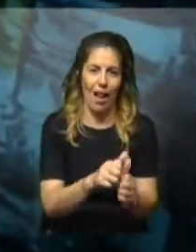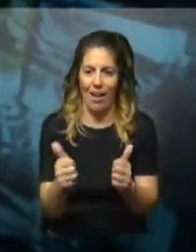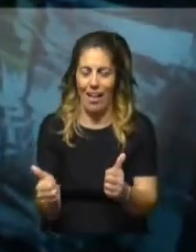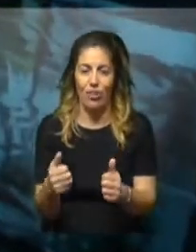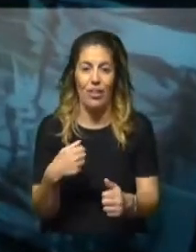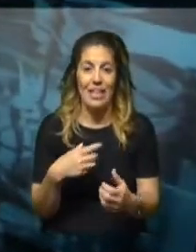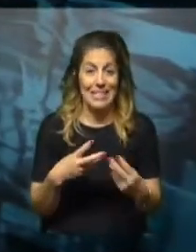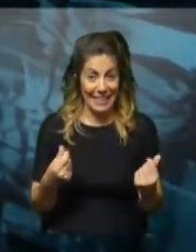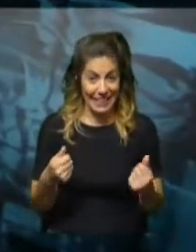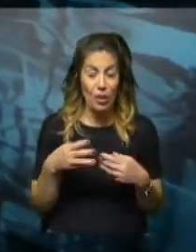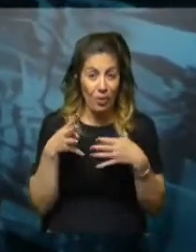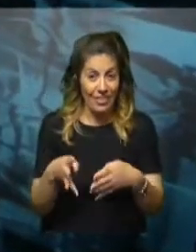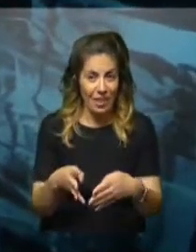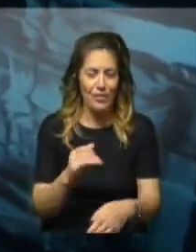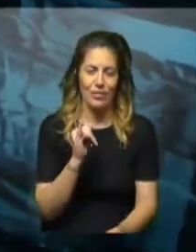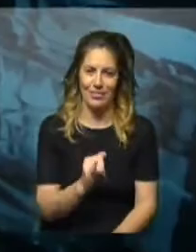técnica